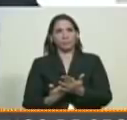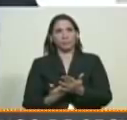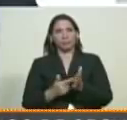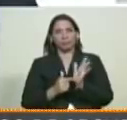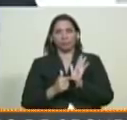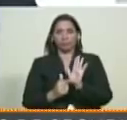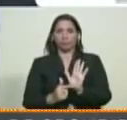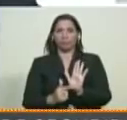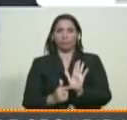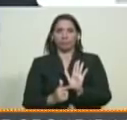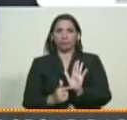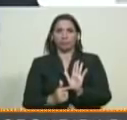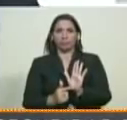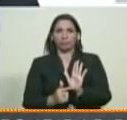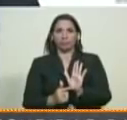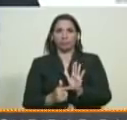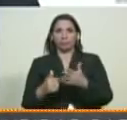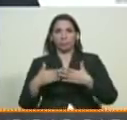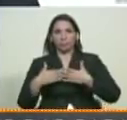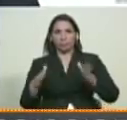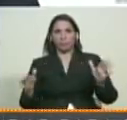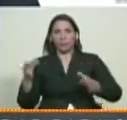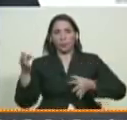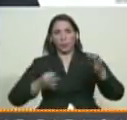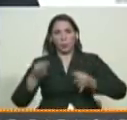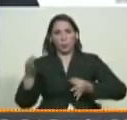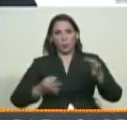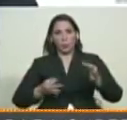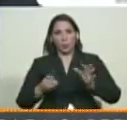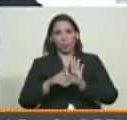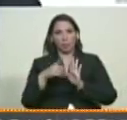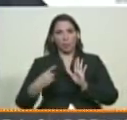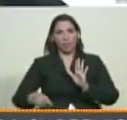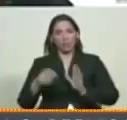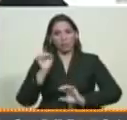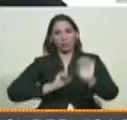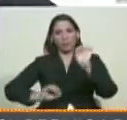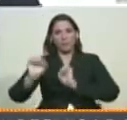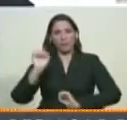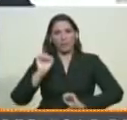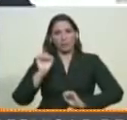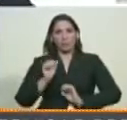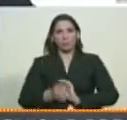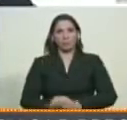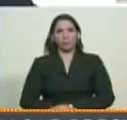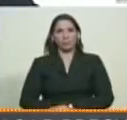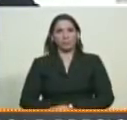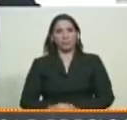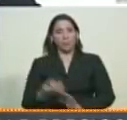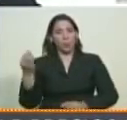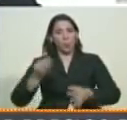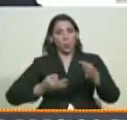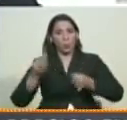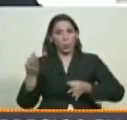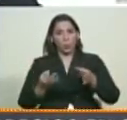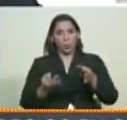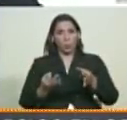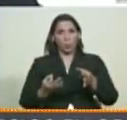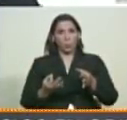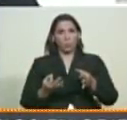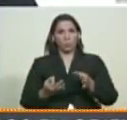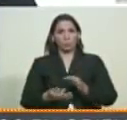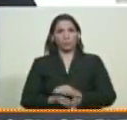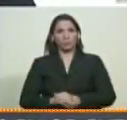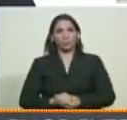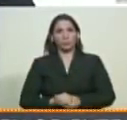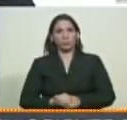presentando las garantías judiciales del derecho a la defensa y el debido proceso, pero siendo justos a